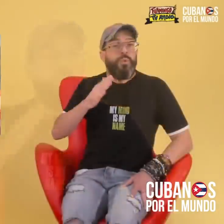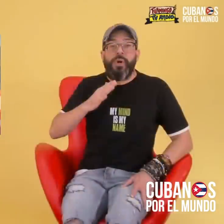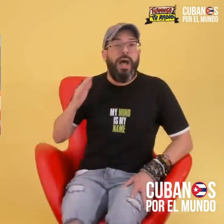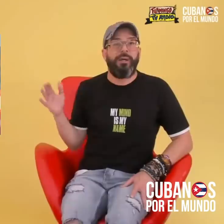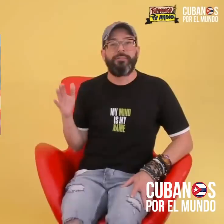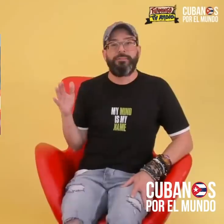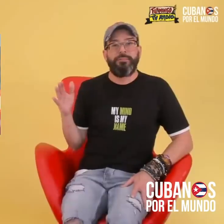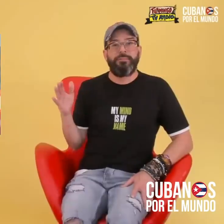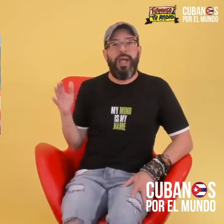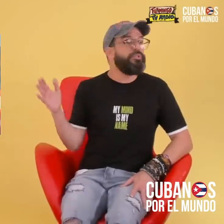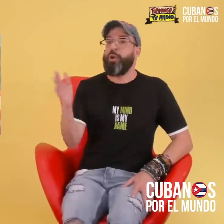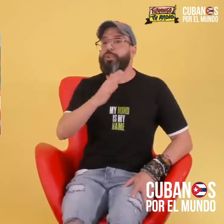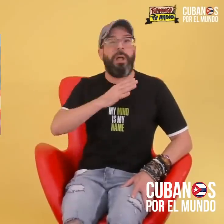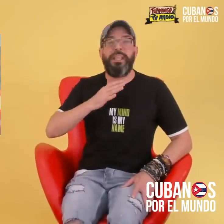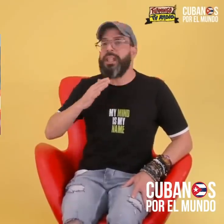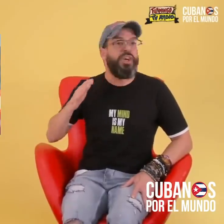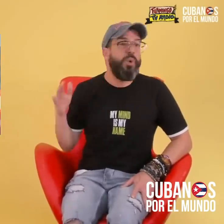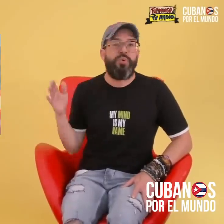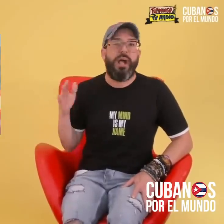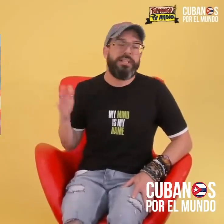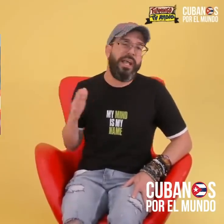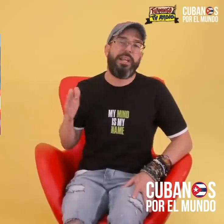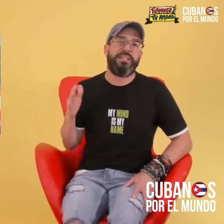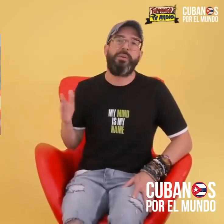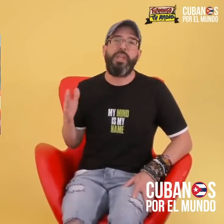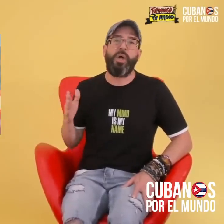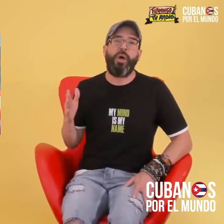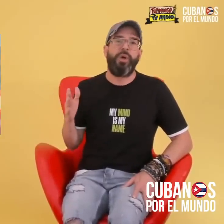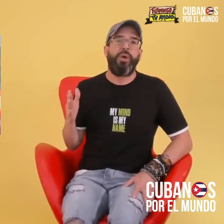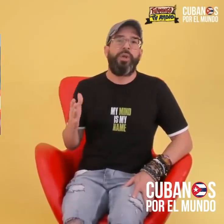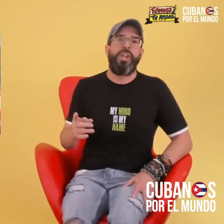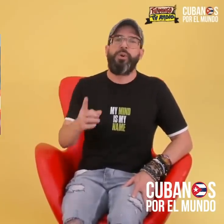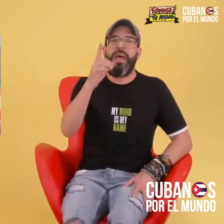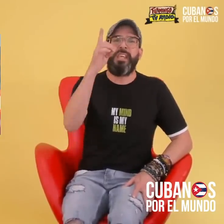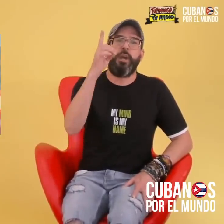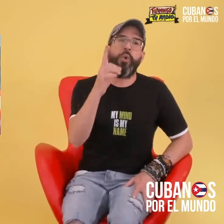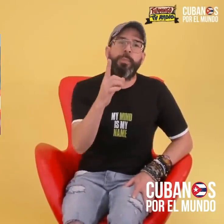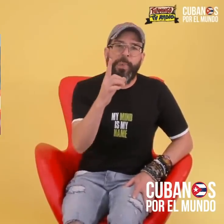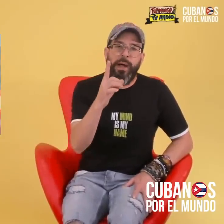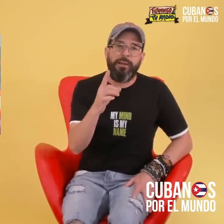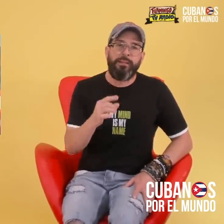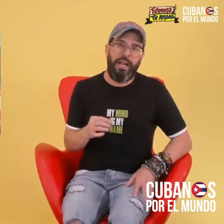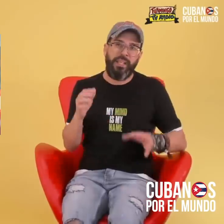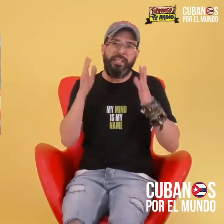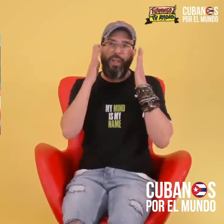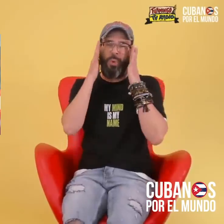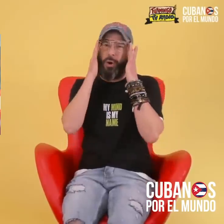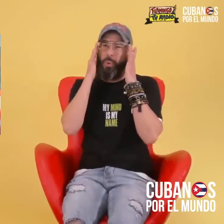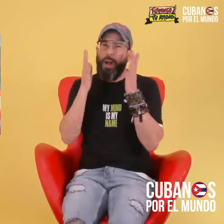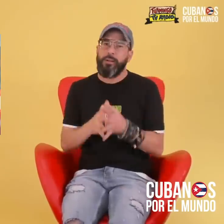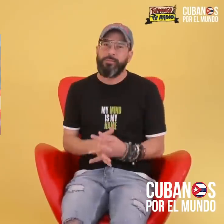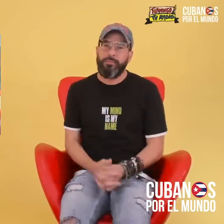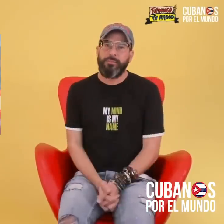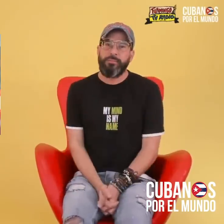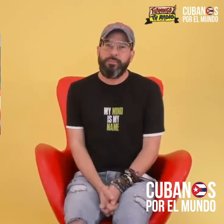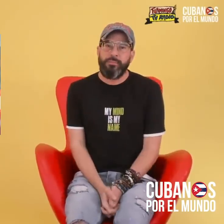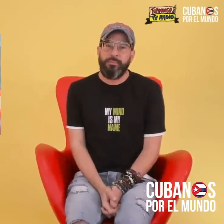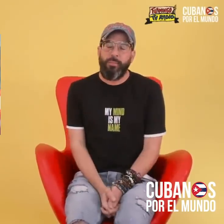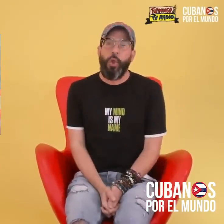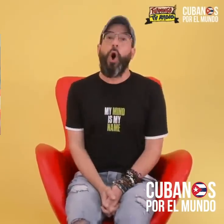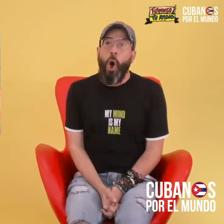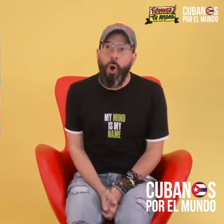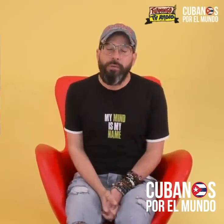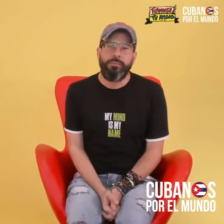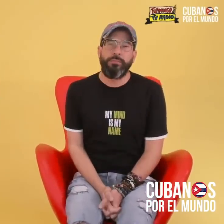Y nunca, absolutamente nunca, se ha recibido ni una disculpa de la dictadura cubana.